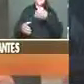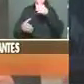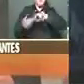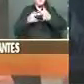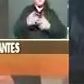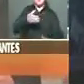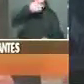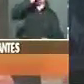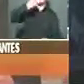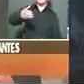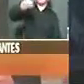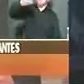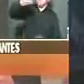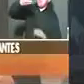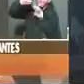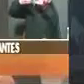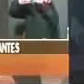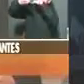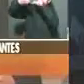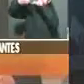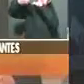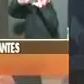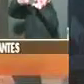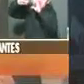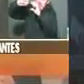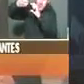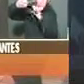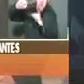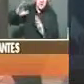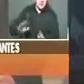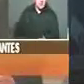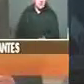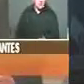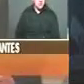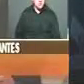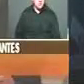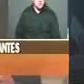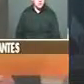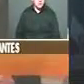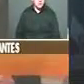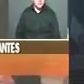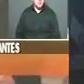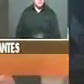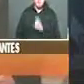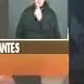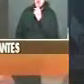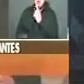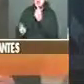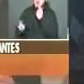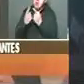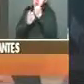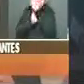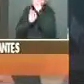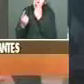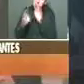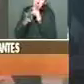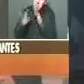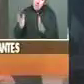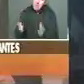dicen que precisamente cuando se anuncia este inicio de diálogos, se acaba con la voladura de oleoductos, se